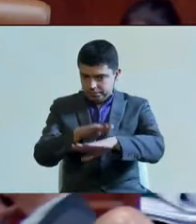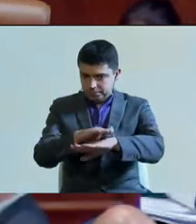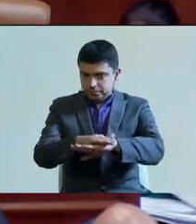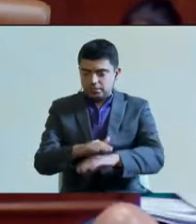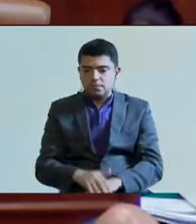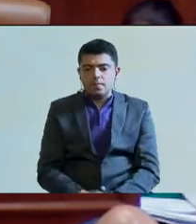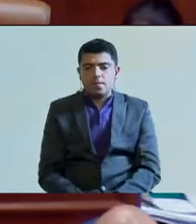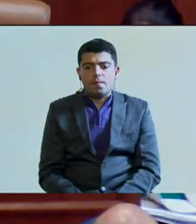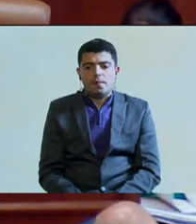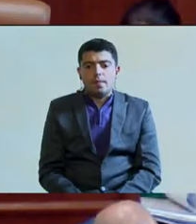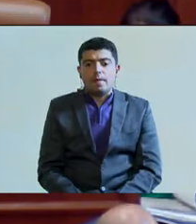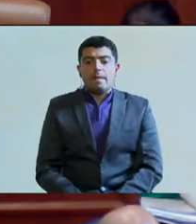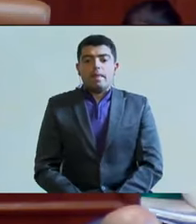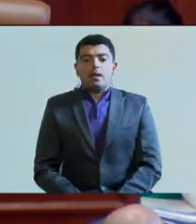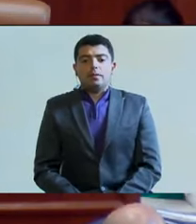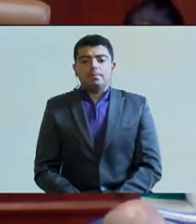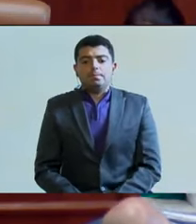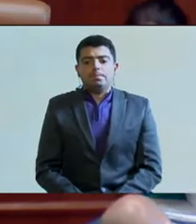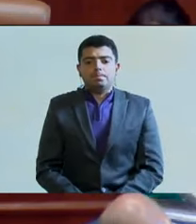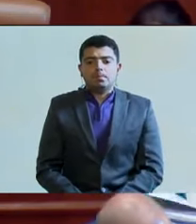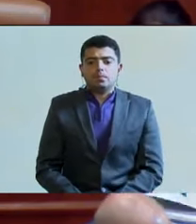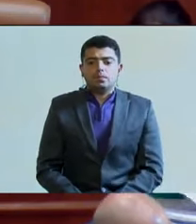así a